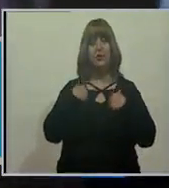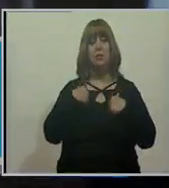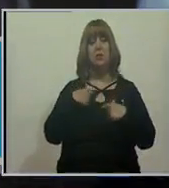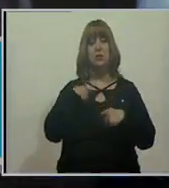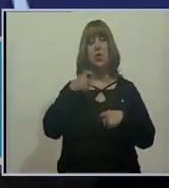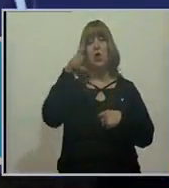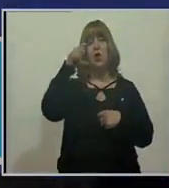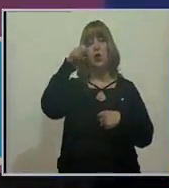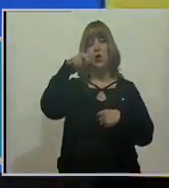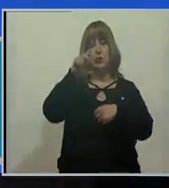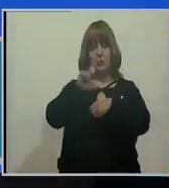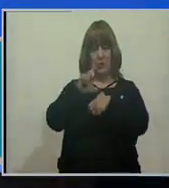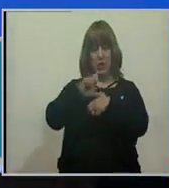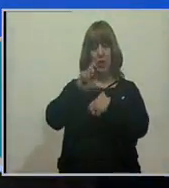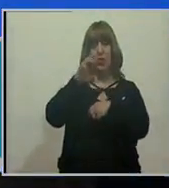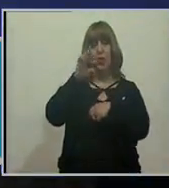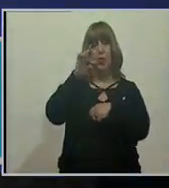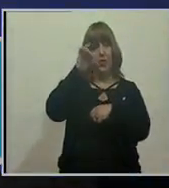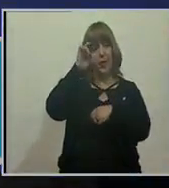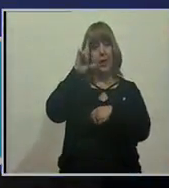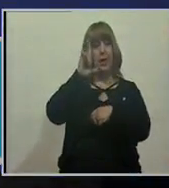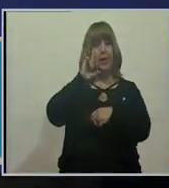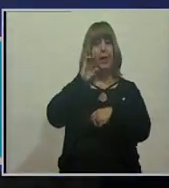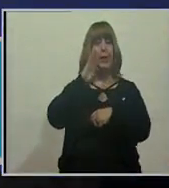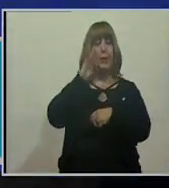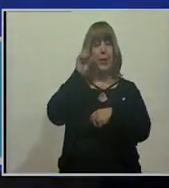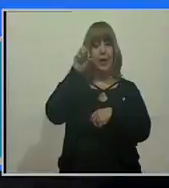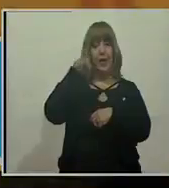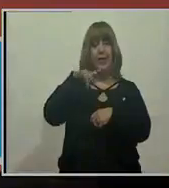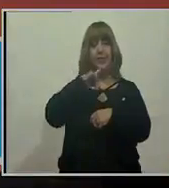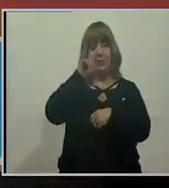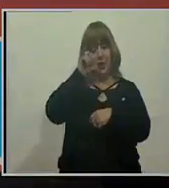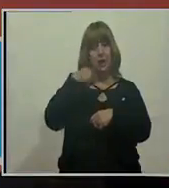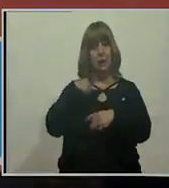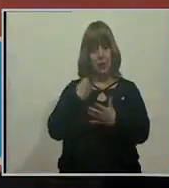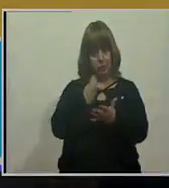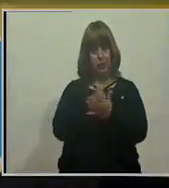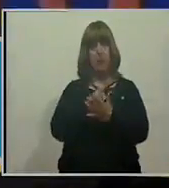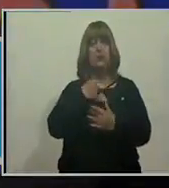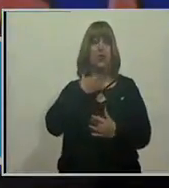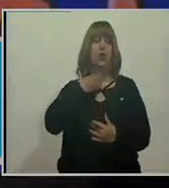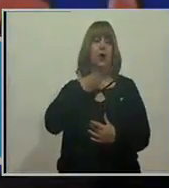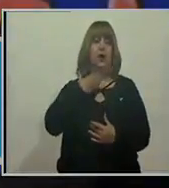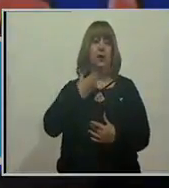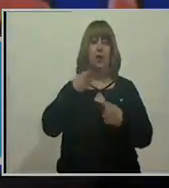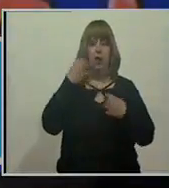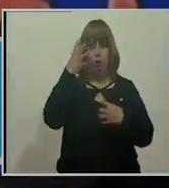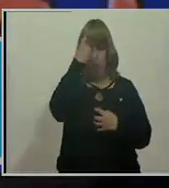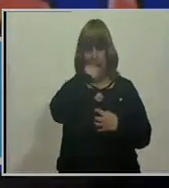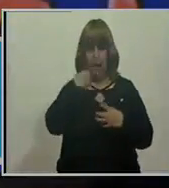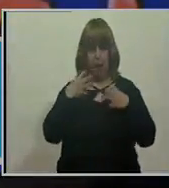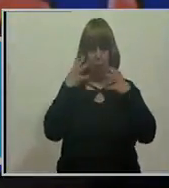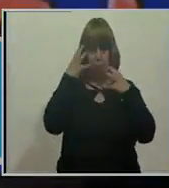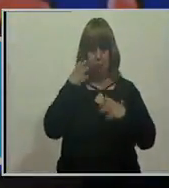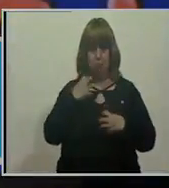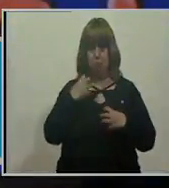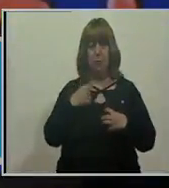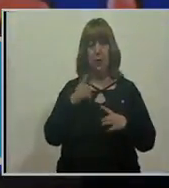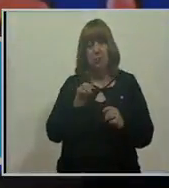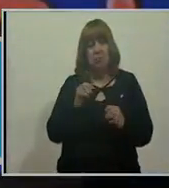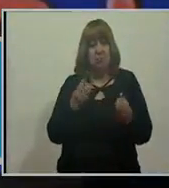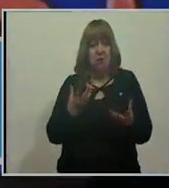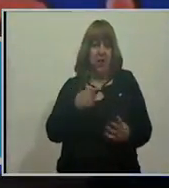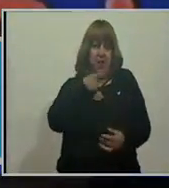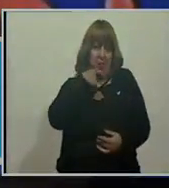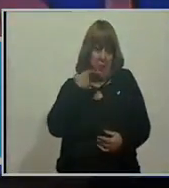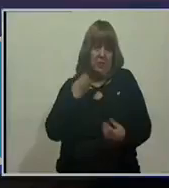un espacio o ocuparlo. Realmente uh-huh. no es necesario levantar la voz ni poner cara de mala, se llega claro. igual también desde la